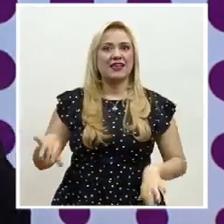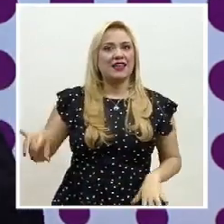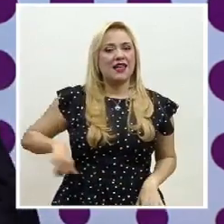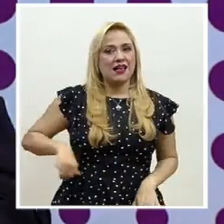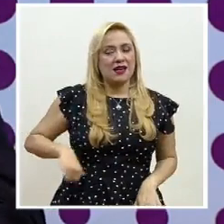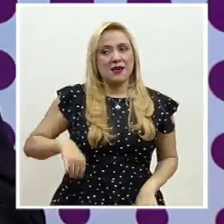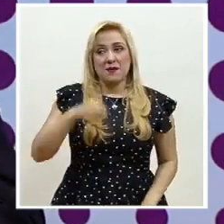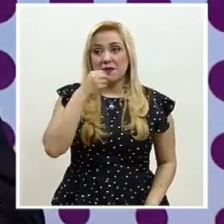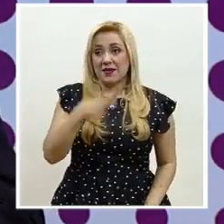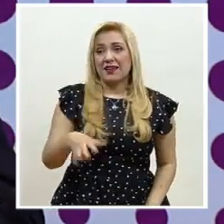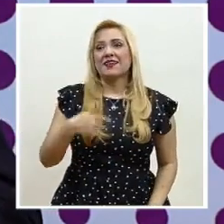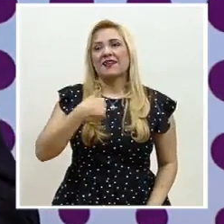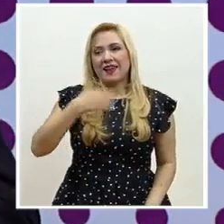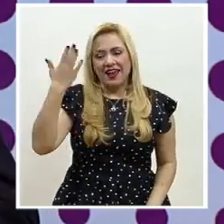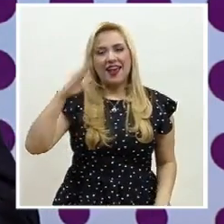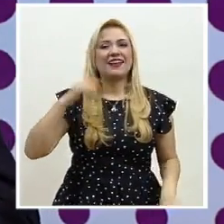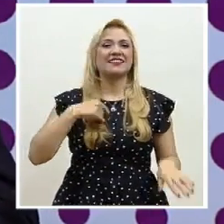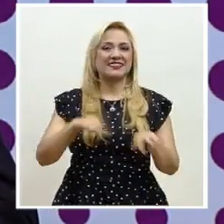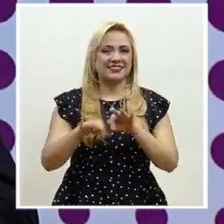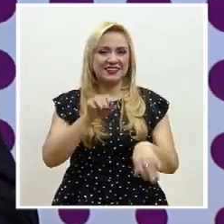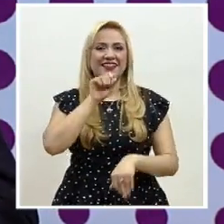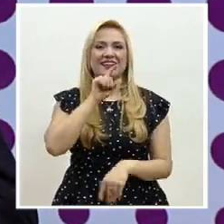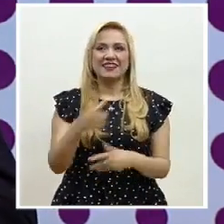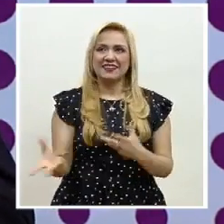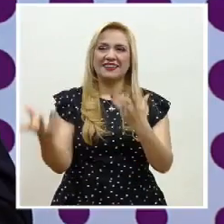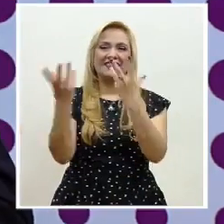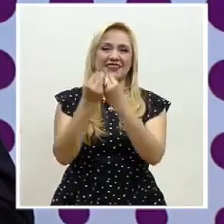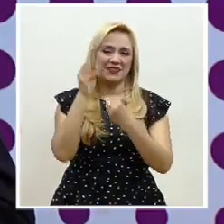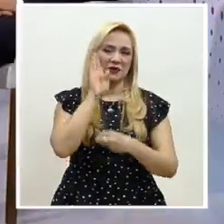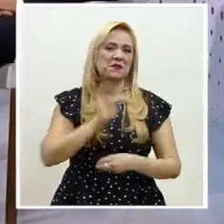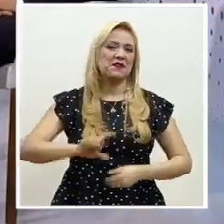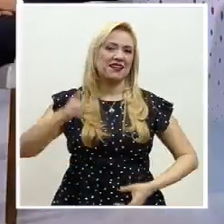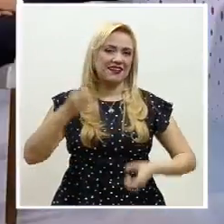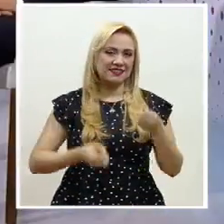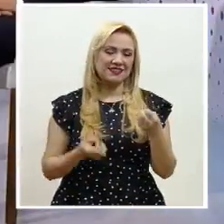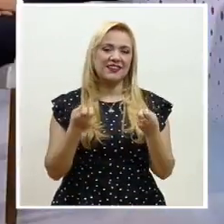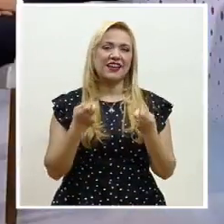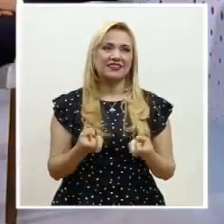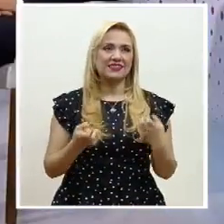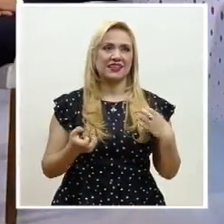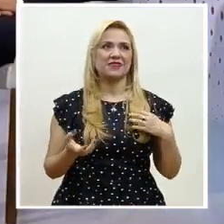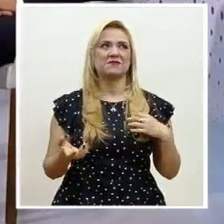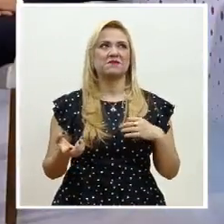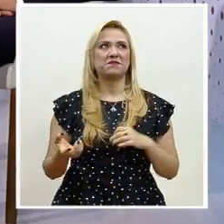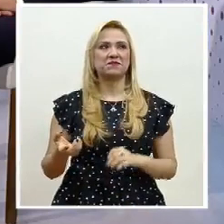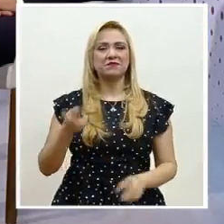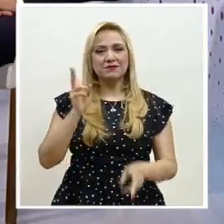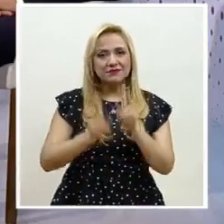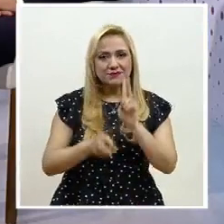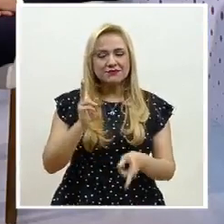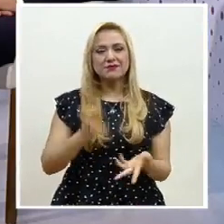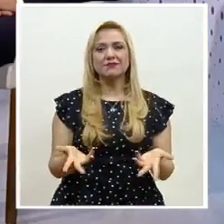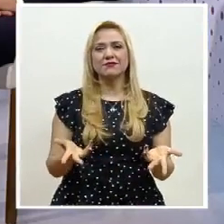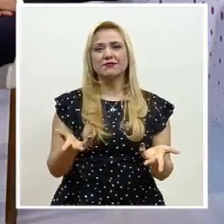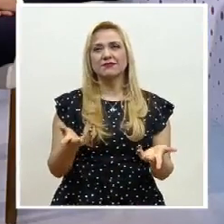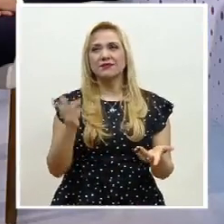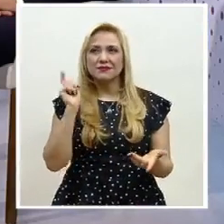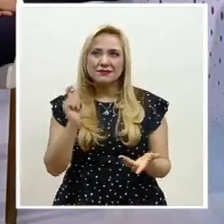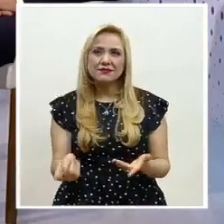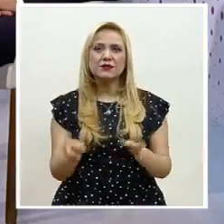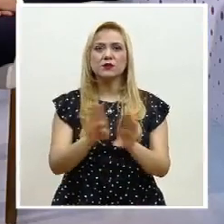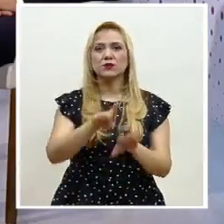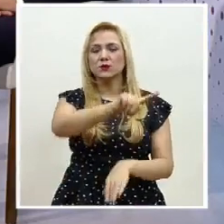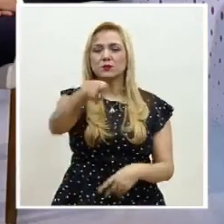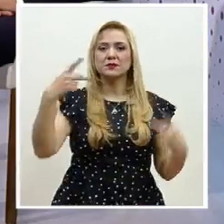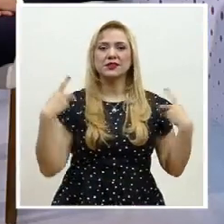porque pues yo también en su momento fui secretario de Estudio y Cuenta y pues eso, platicar, descifrar, transmitirle